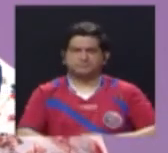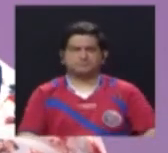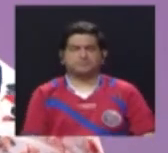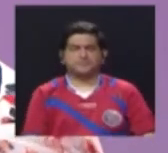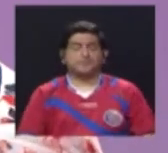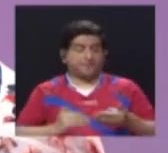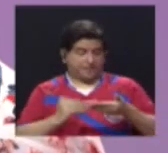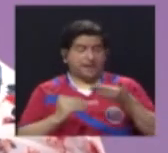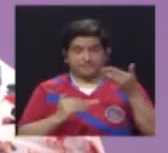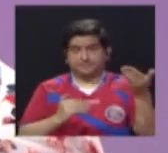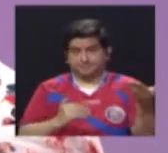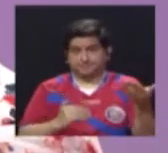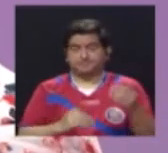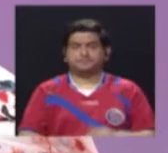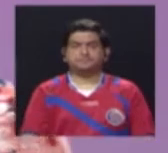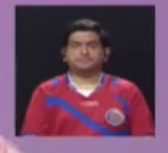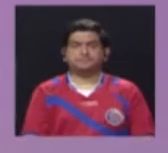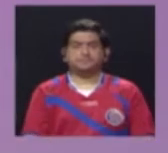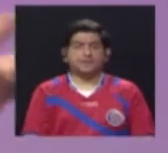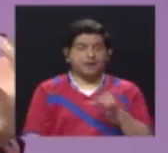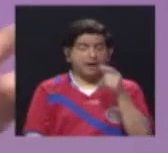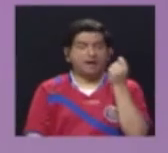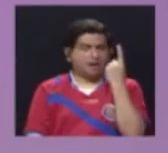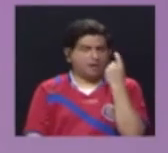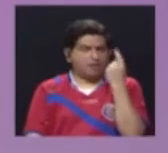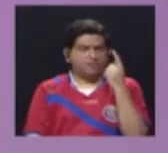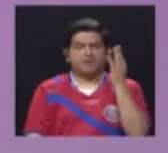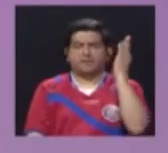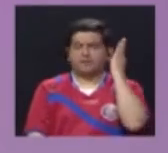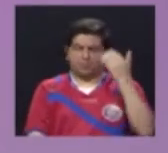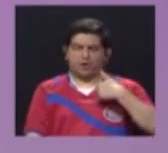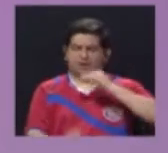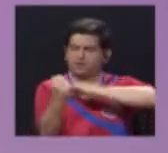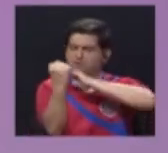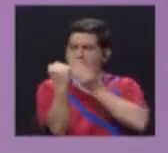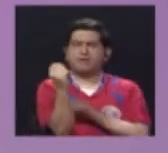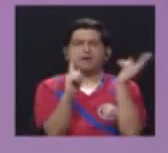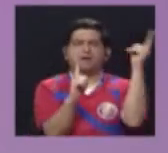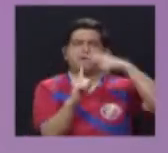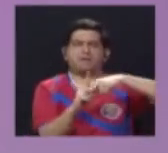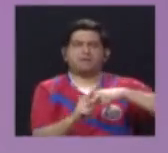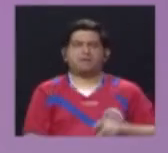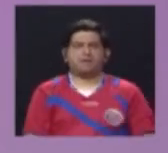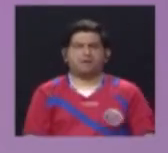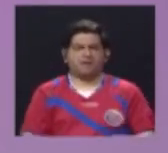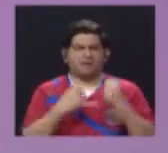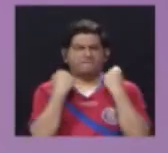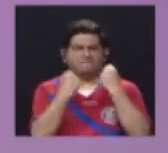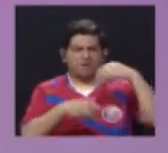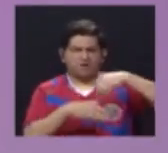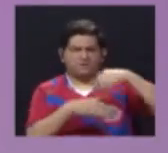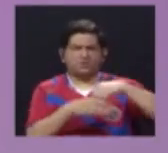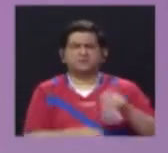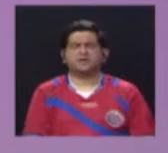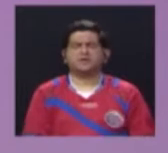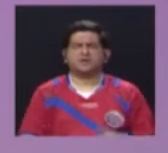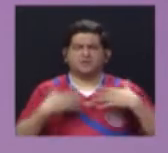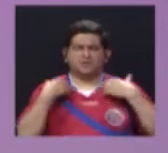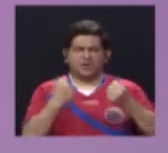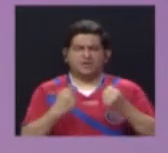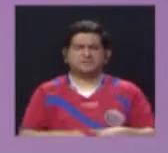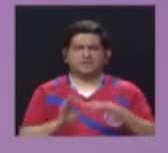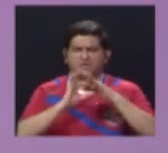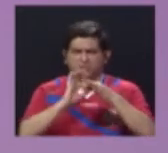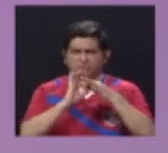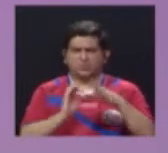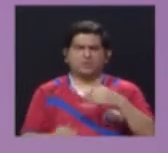elementos para que se entienda como una mujer empoderada que tenga un fuerte contenido en salud sexual y reproductiva